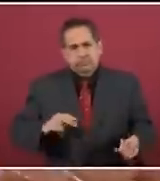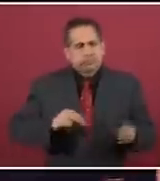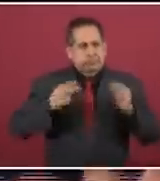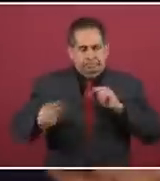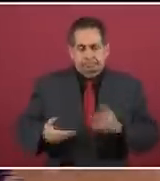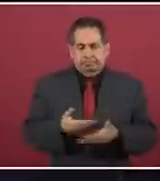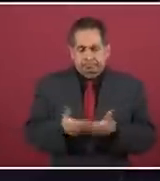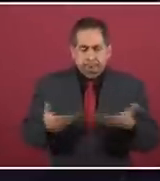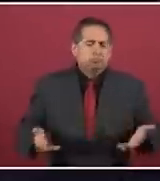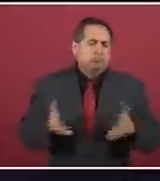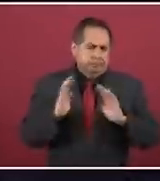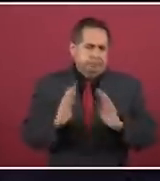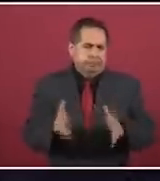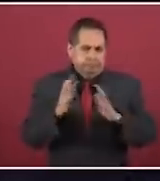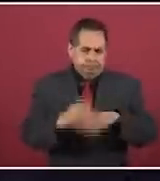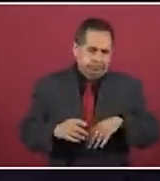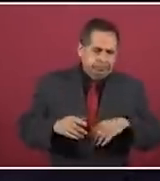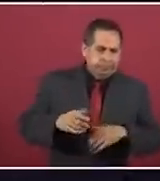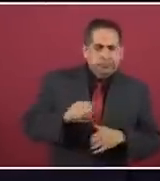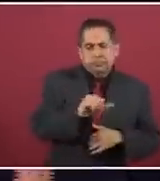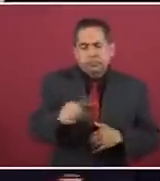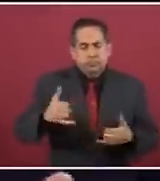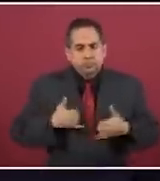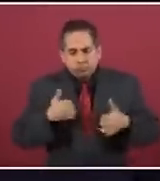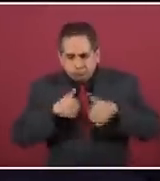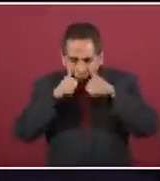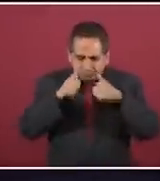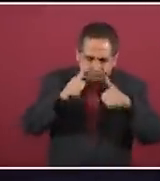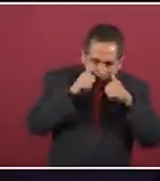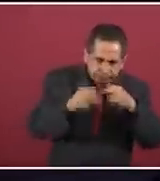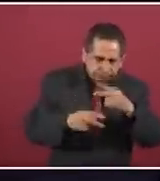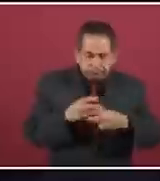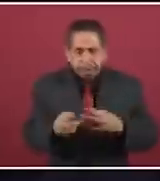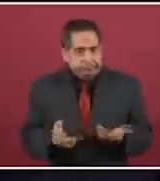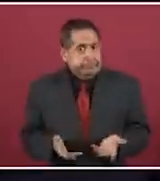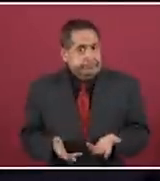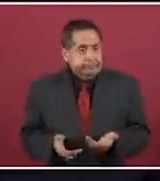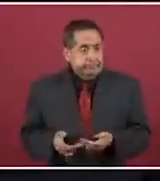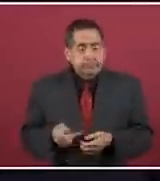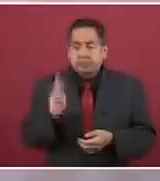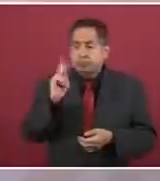que se está atendiendo a los jóvenes. Pero esto no se puede resolver